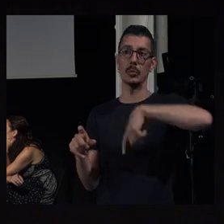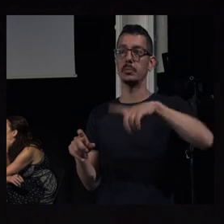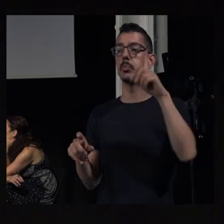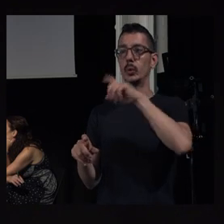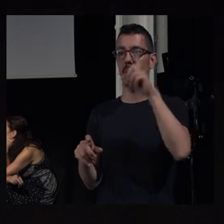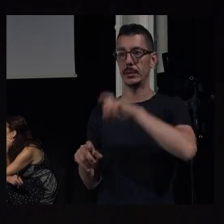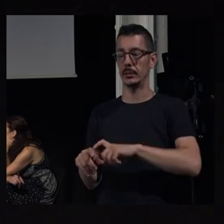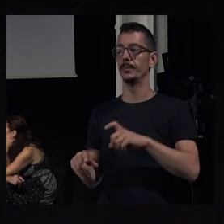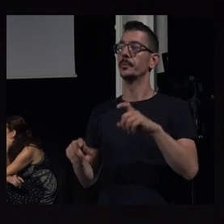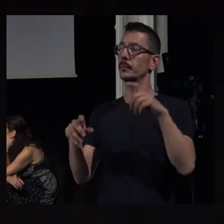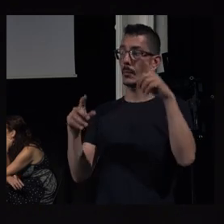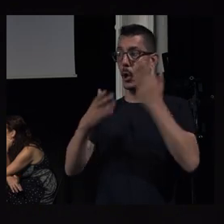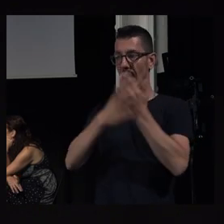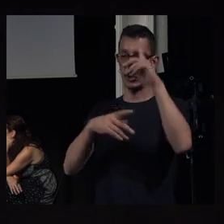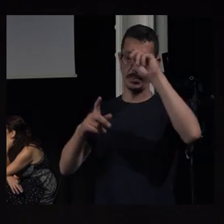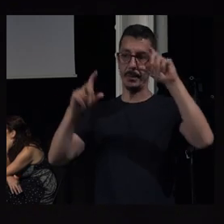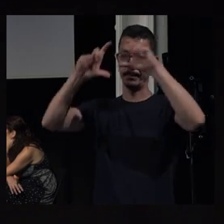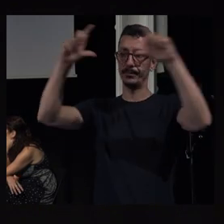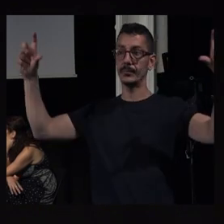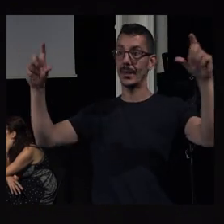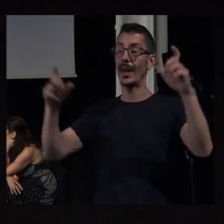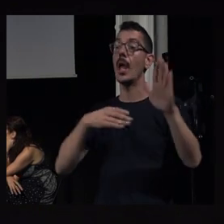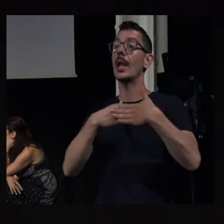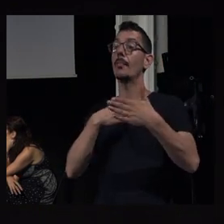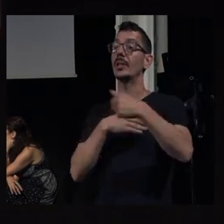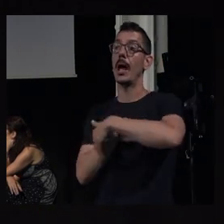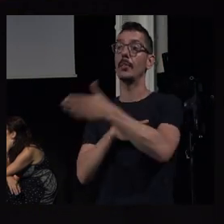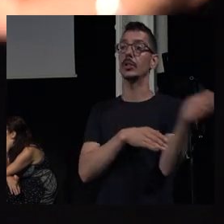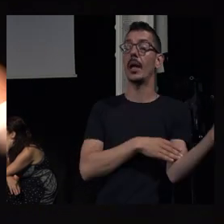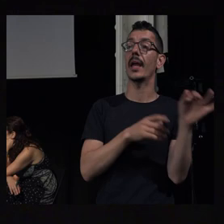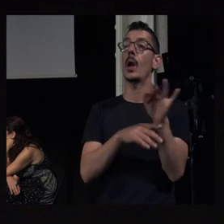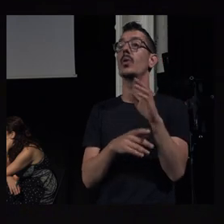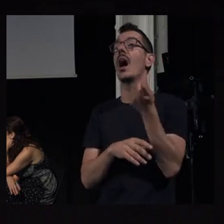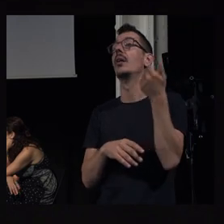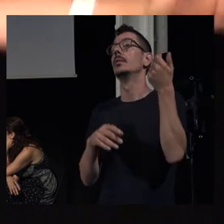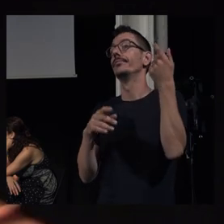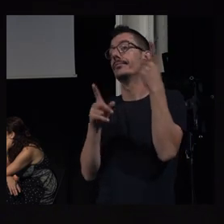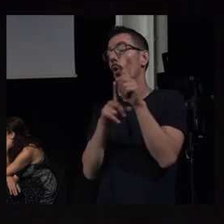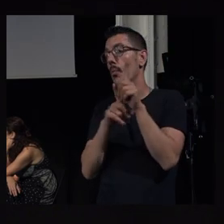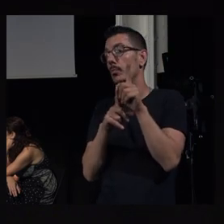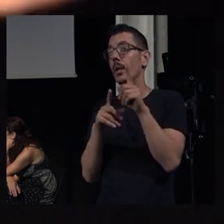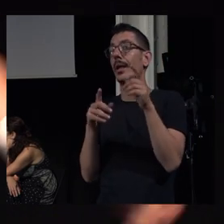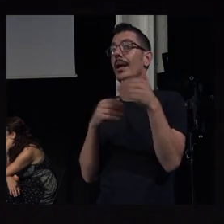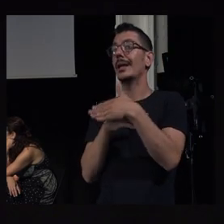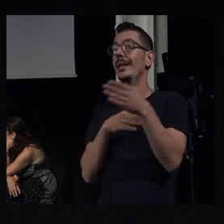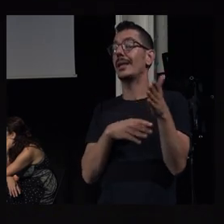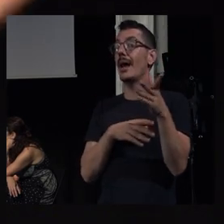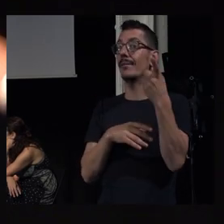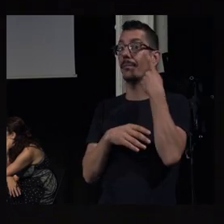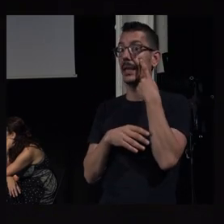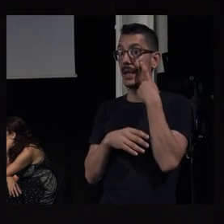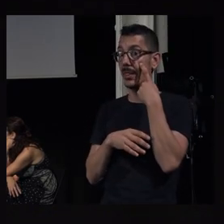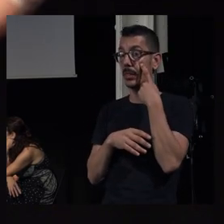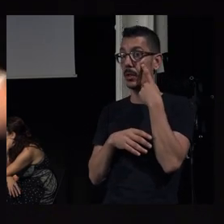putas, y entonces la que abría la puerta era una abolicionista histórica, según estaba pasando todas las trabajadoras sexuales, y la que estuvo vigilando la